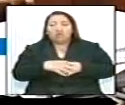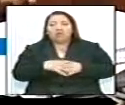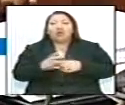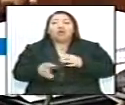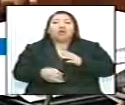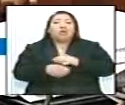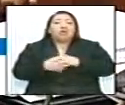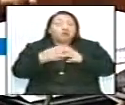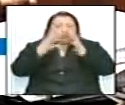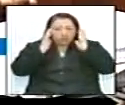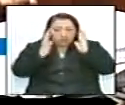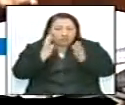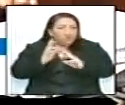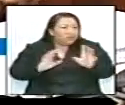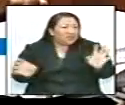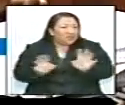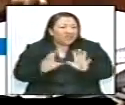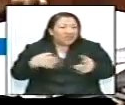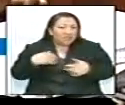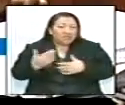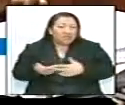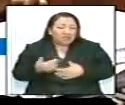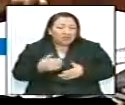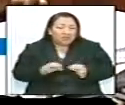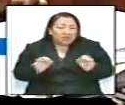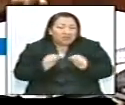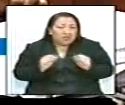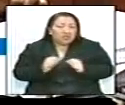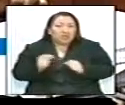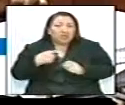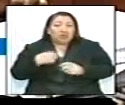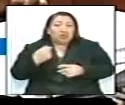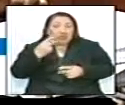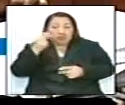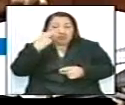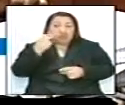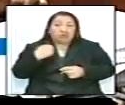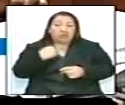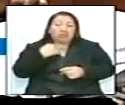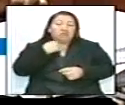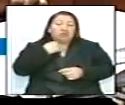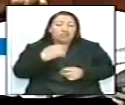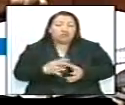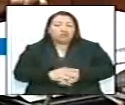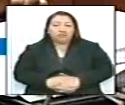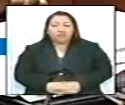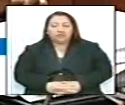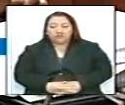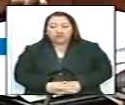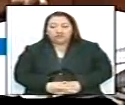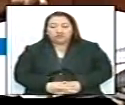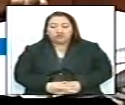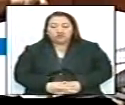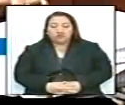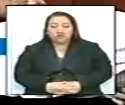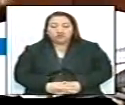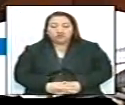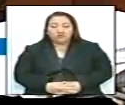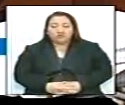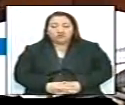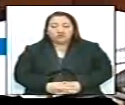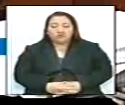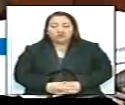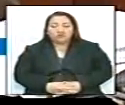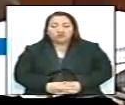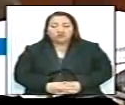mafias. Nadie quiere poner su granito de arena para sacar adelante el Perú. Yo creo que sí. Hay que llamar a